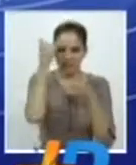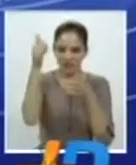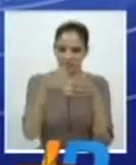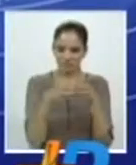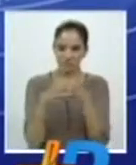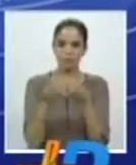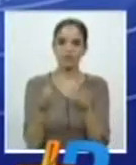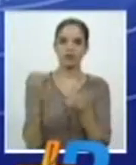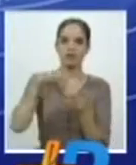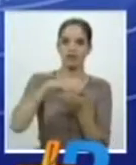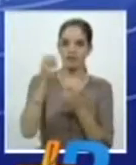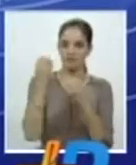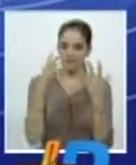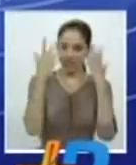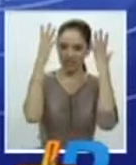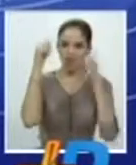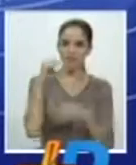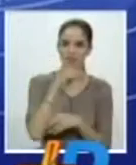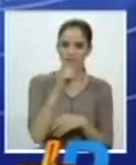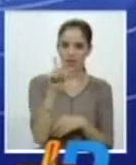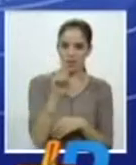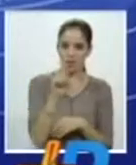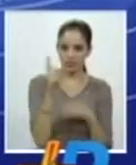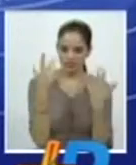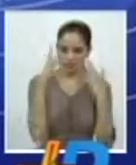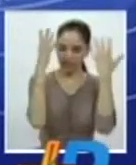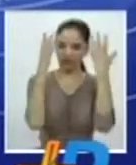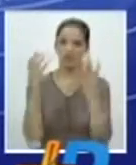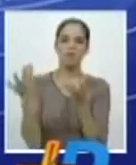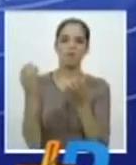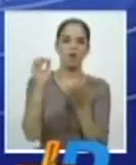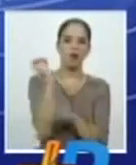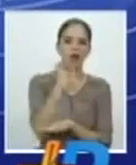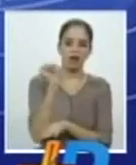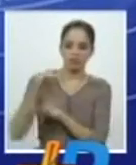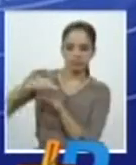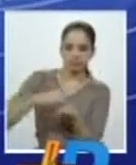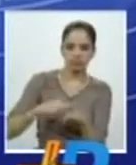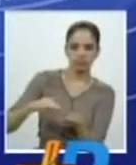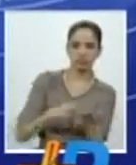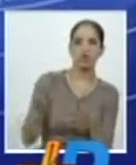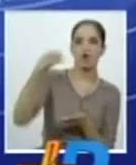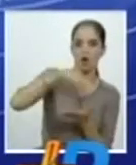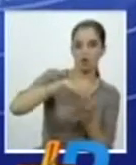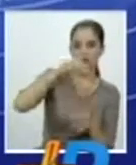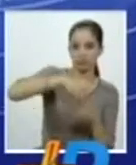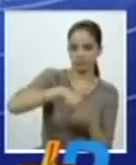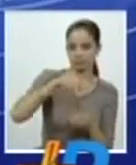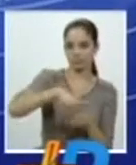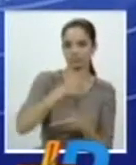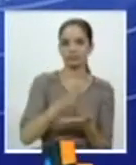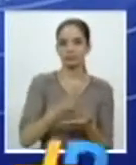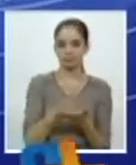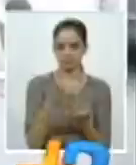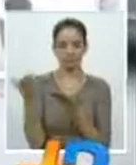de este puente festivo. En la salida de la recta Cali-Palmira se encuentra Gustavo Andrés González. Gustavo, buenas tardes y adelante.